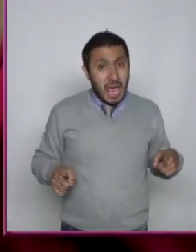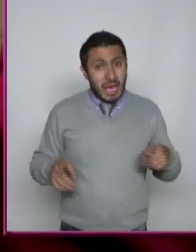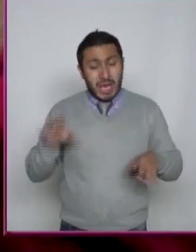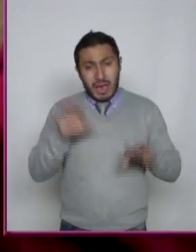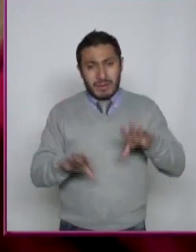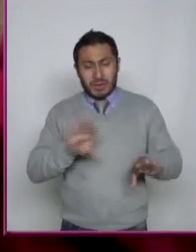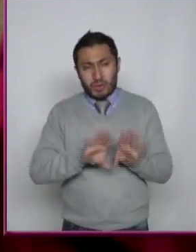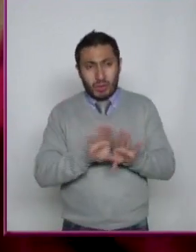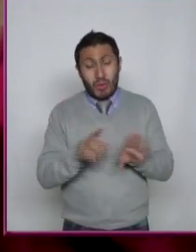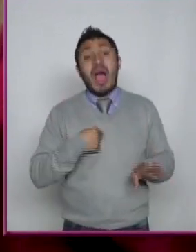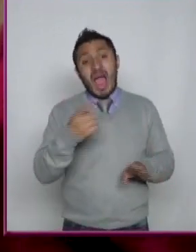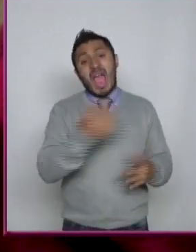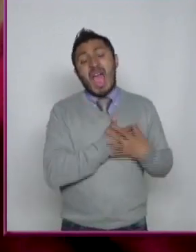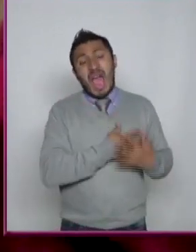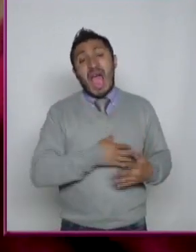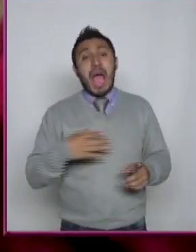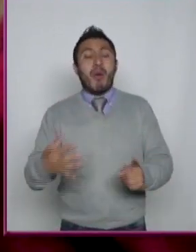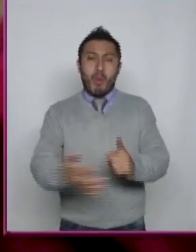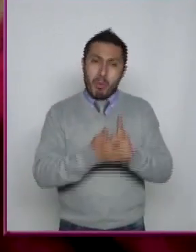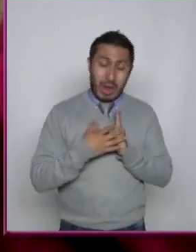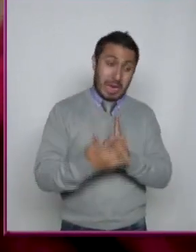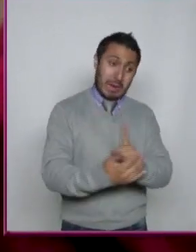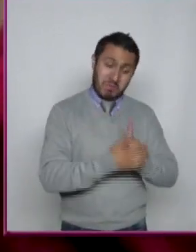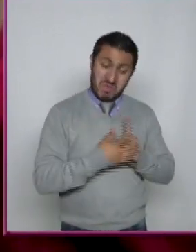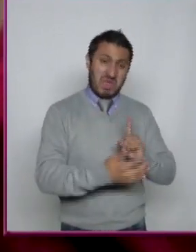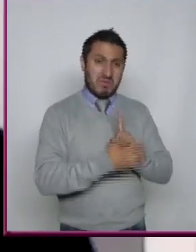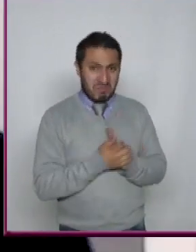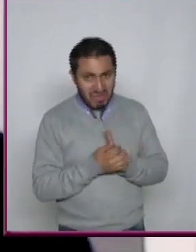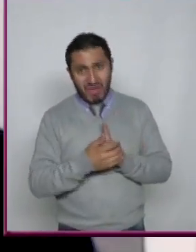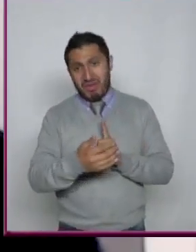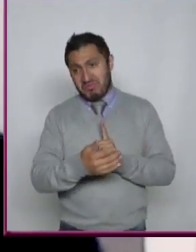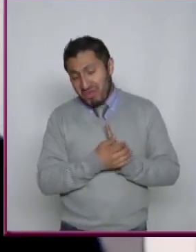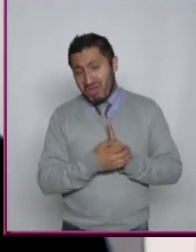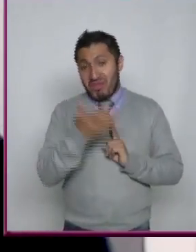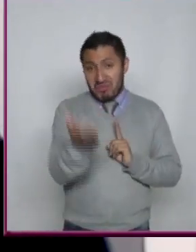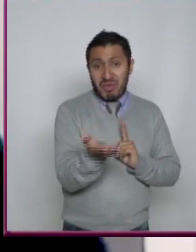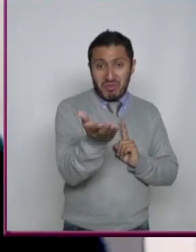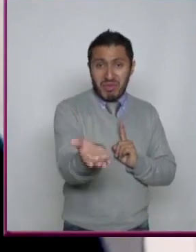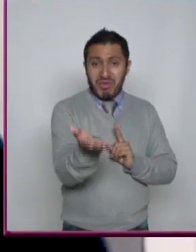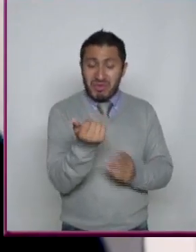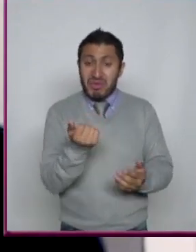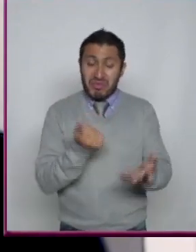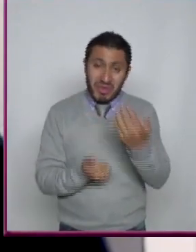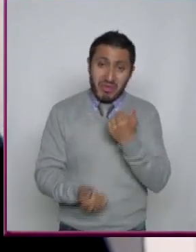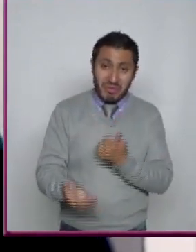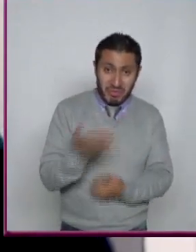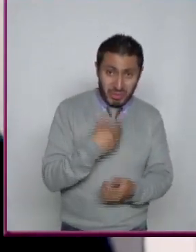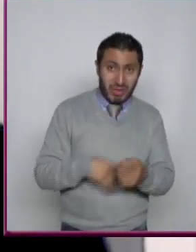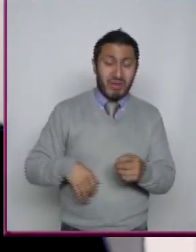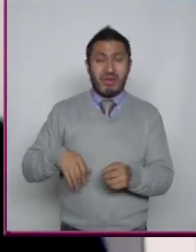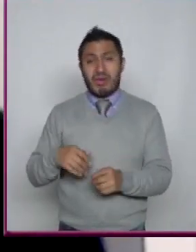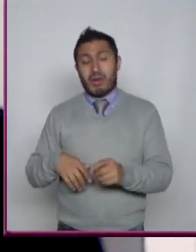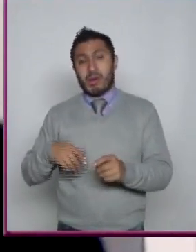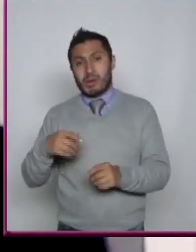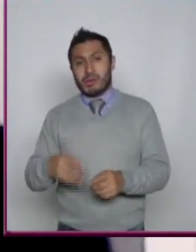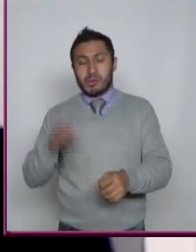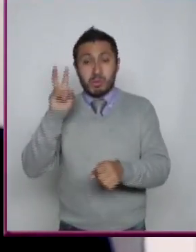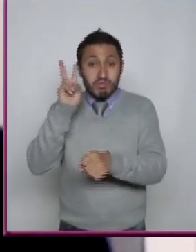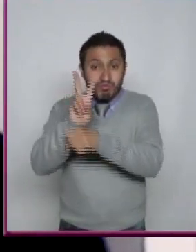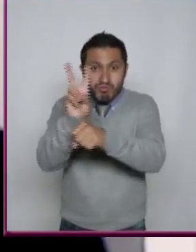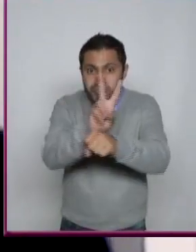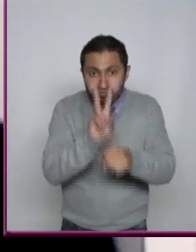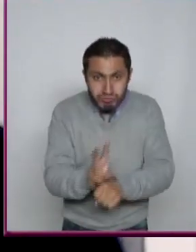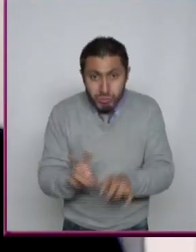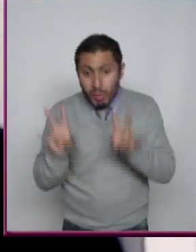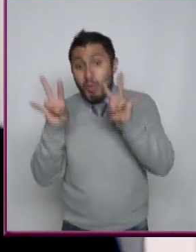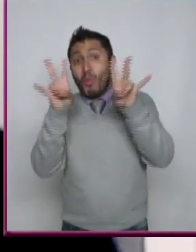a una persona para estar con nosotros y entonces la chantajeamos, la acosamos, la estoqueamos o la llegamos a